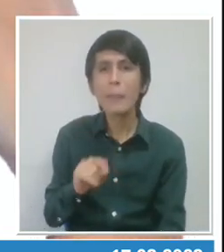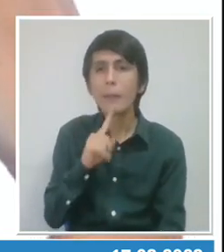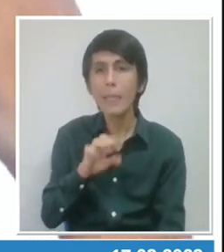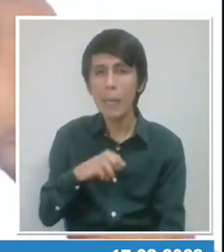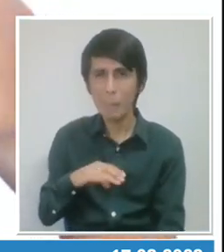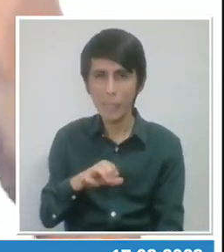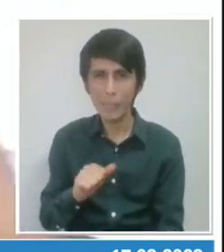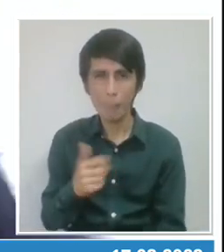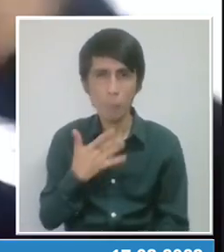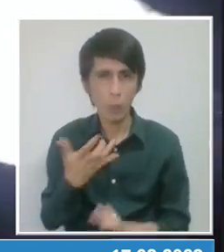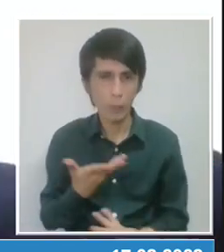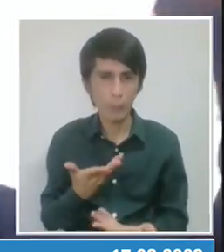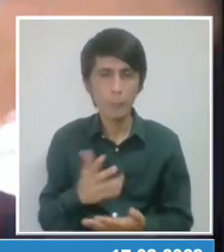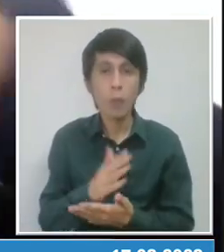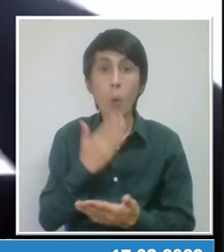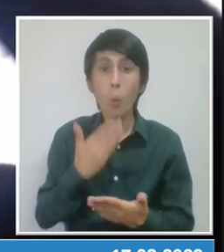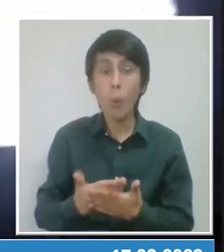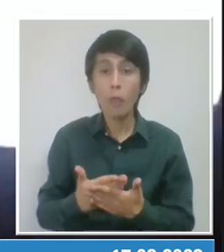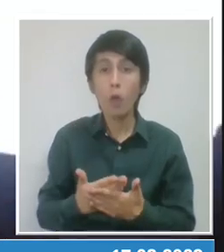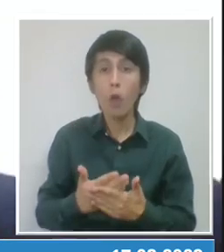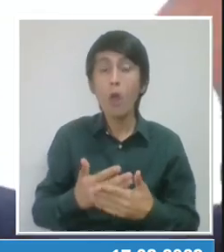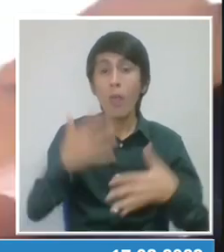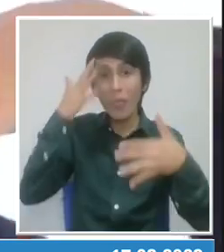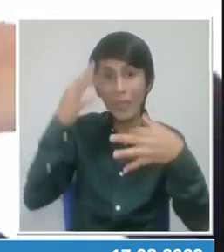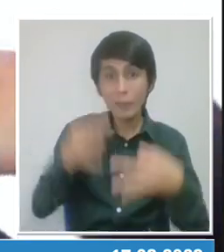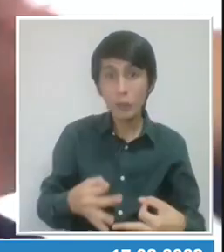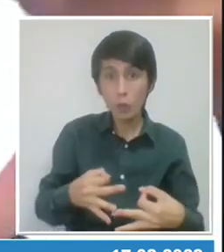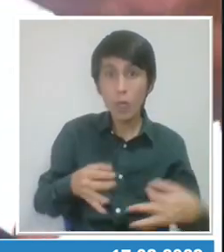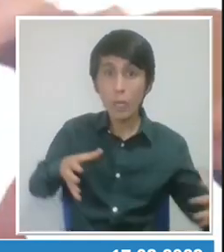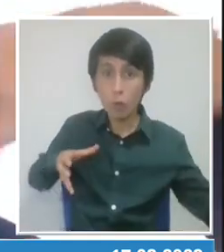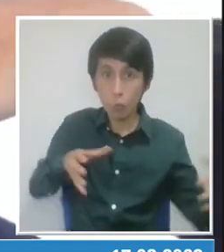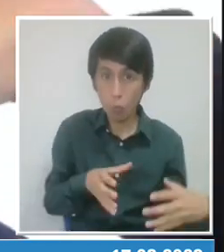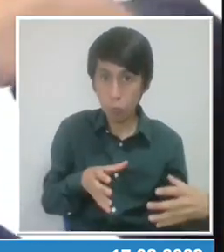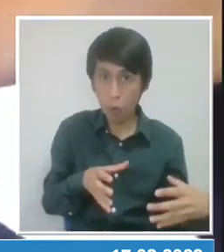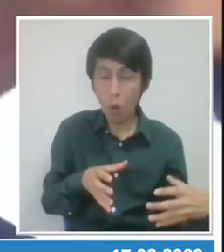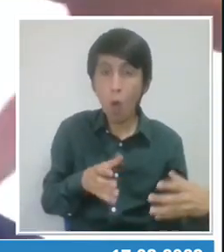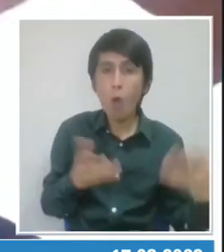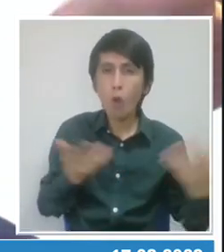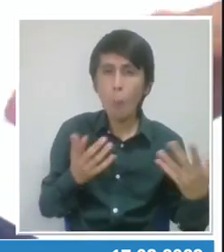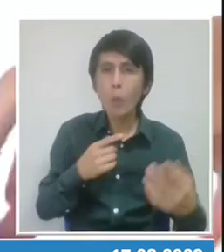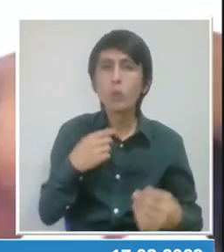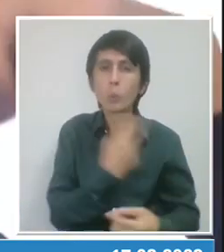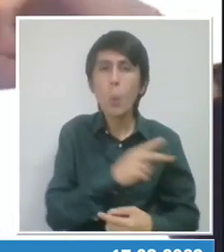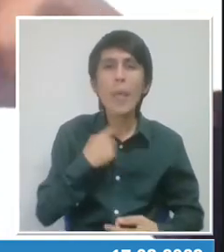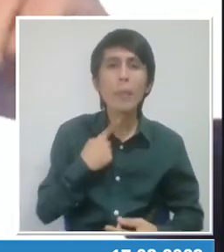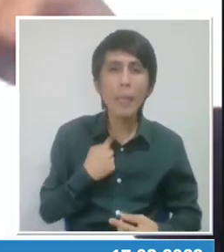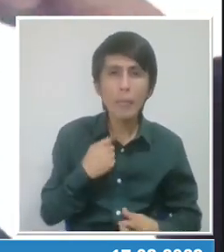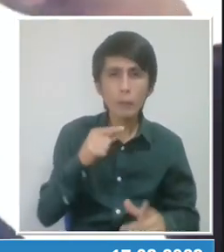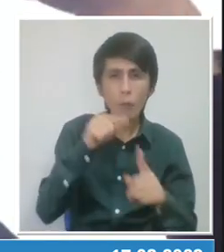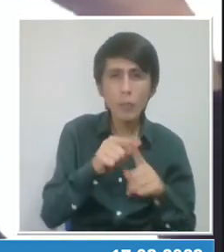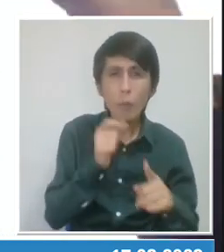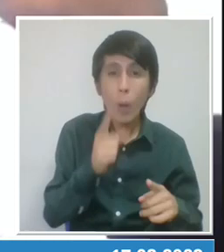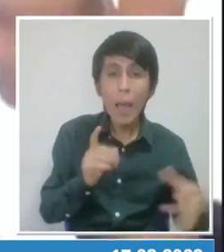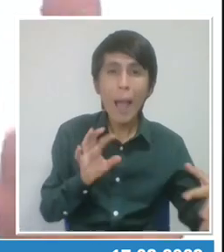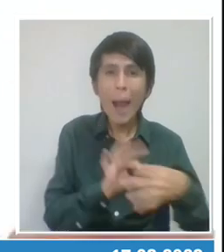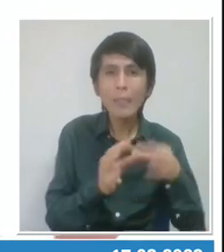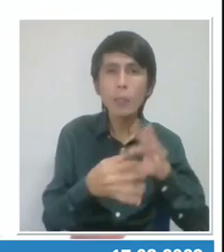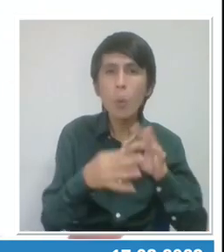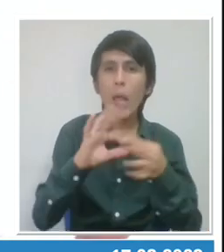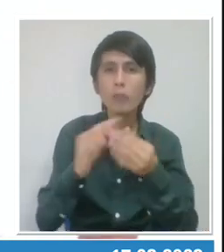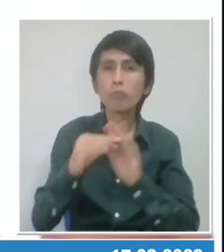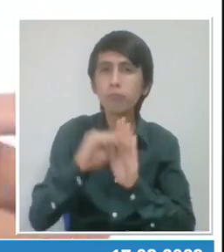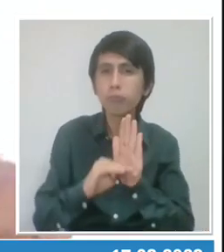es colectiva, ¿no?, sobre la articulación de esos intereses, permite miradas distintas y es